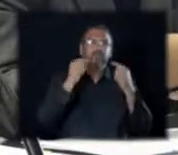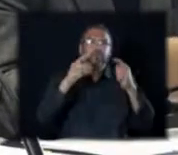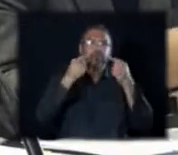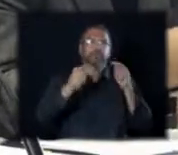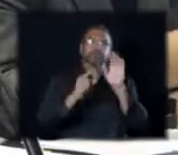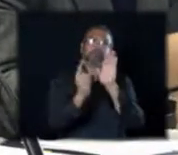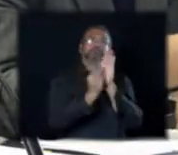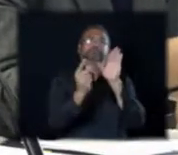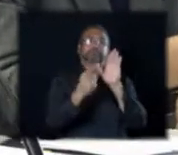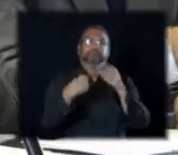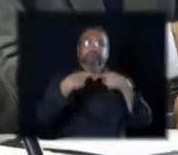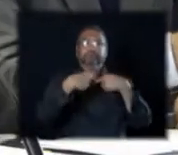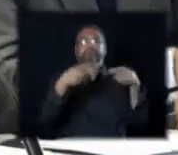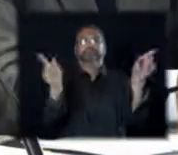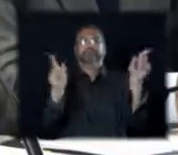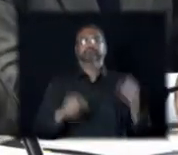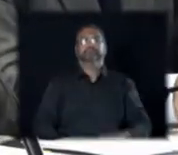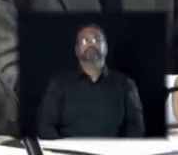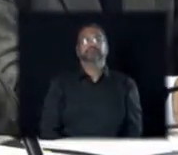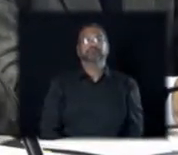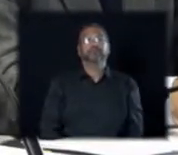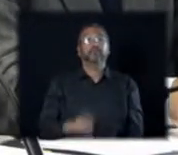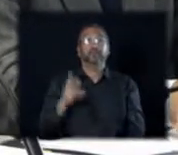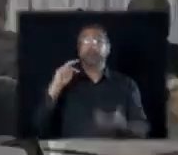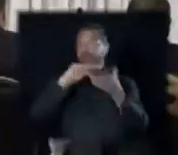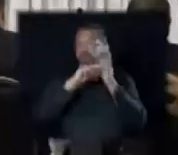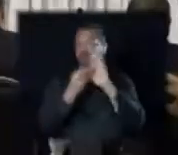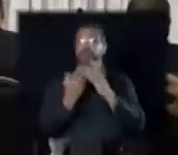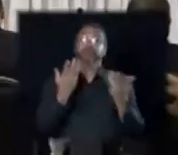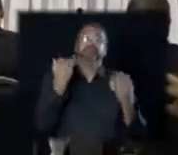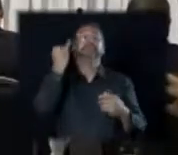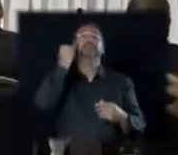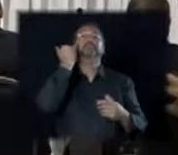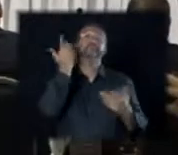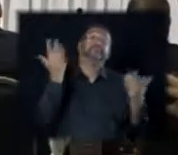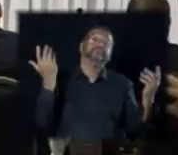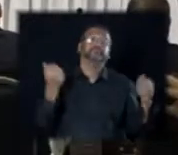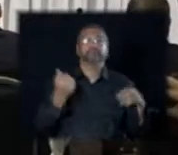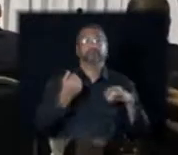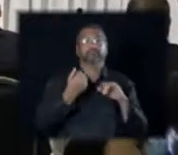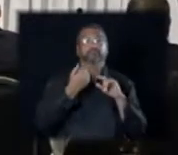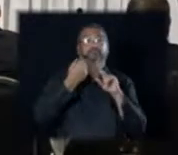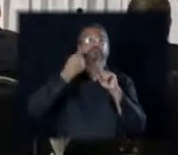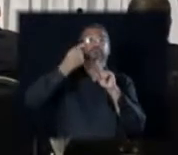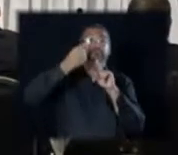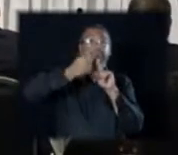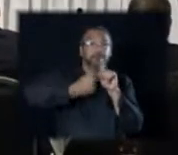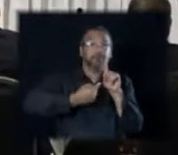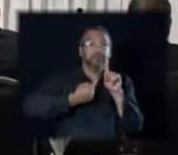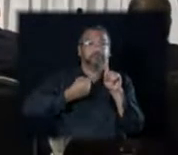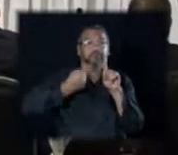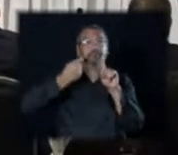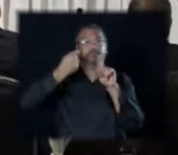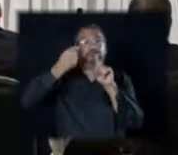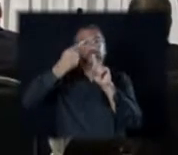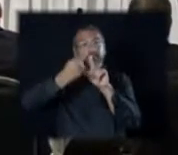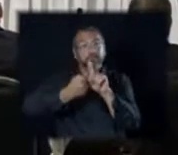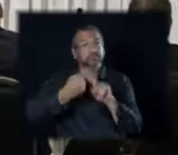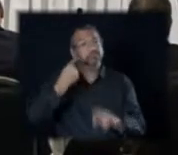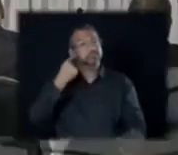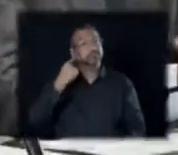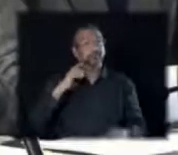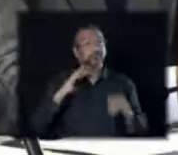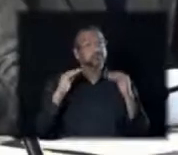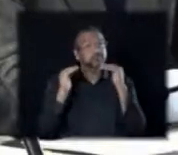Nosotros vamos a divulgar tanto como podamos al público. Así que, digamos, mensualmente, como lo han hecho hasta ahora,